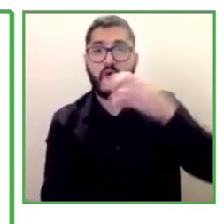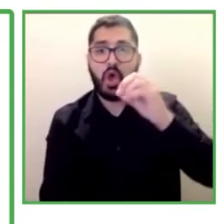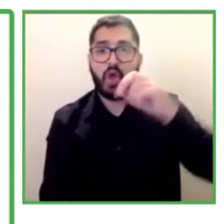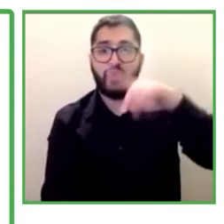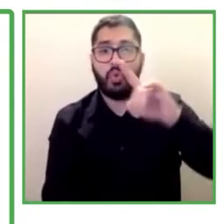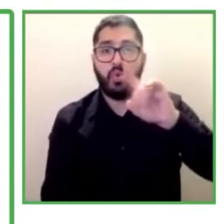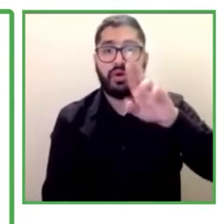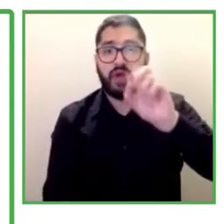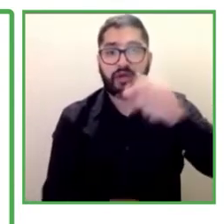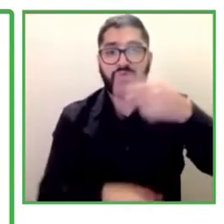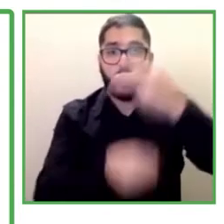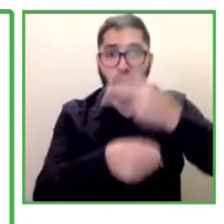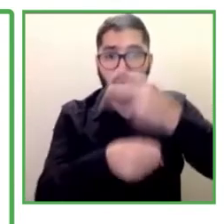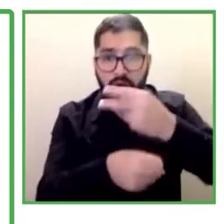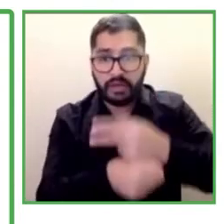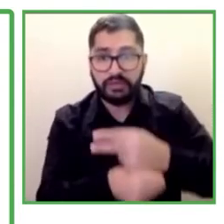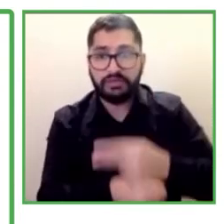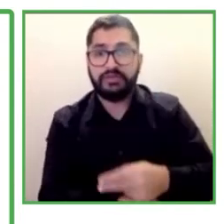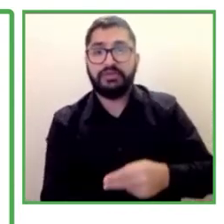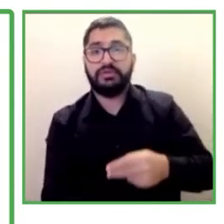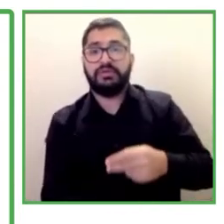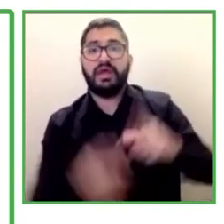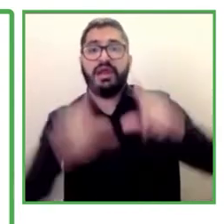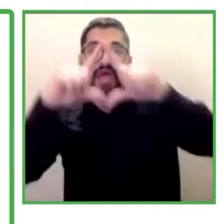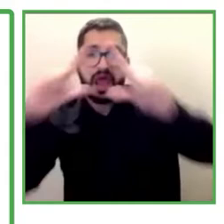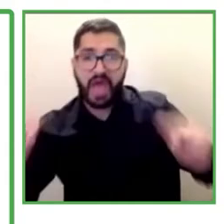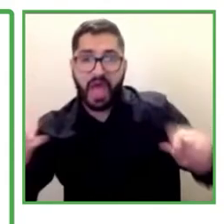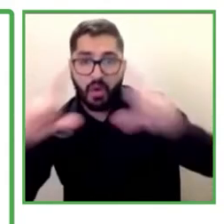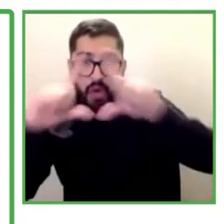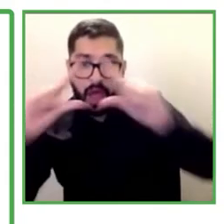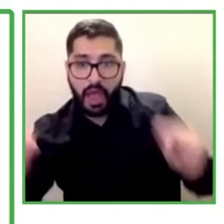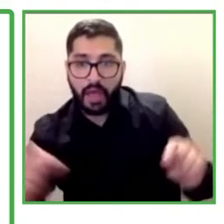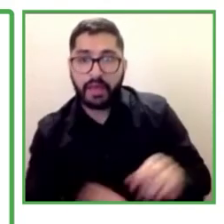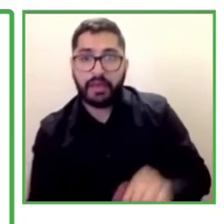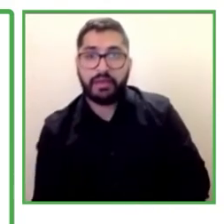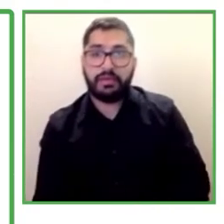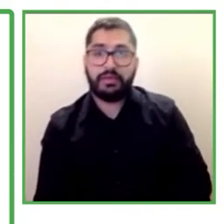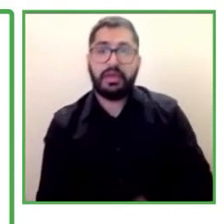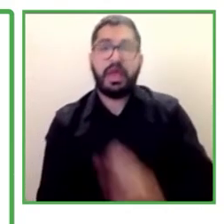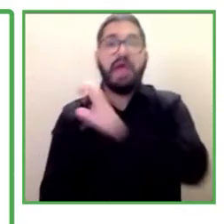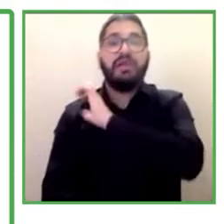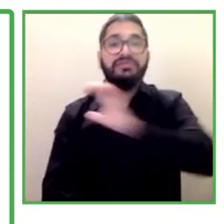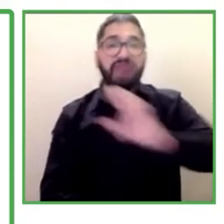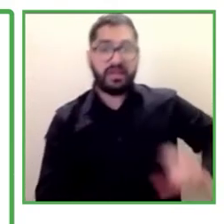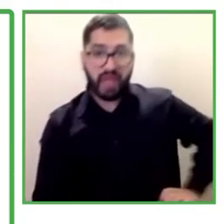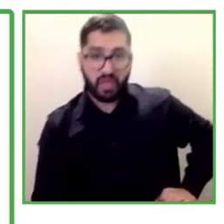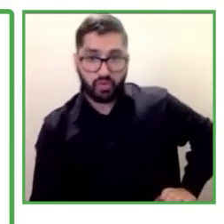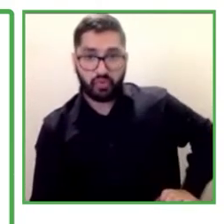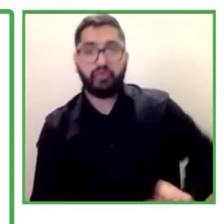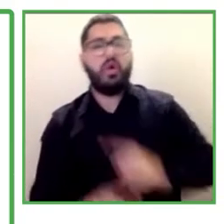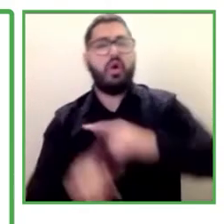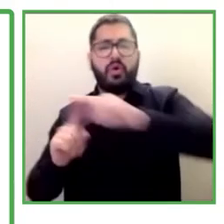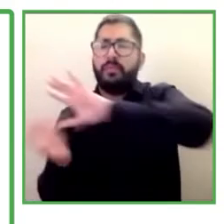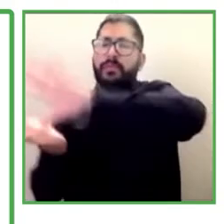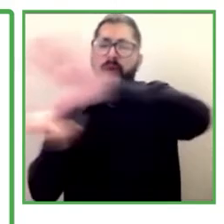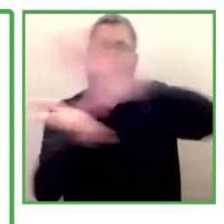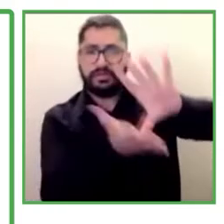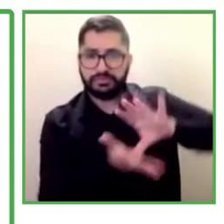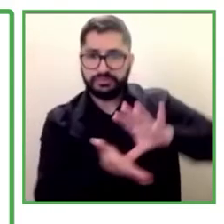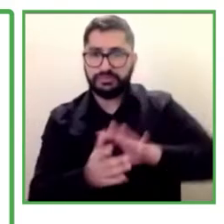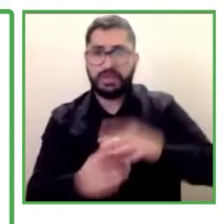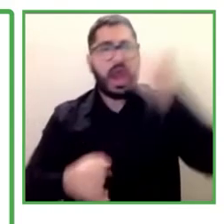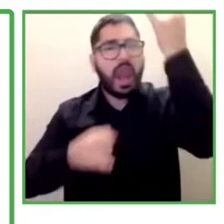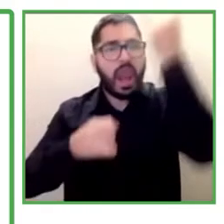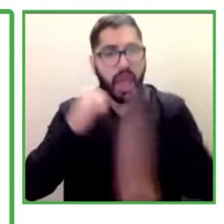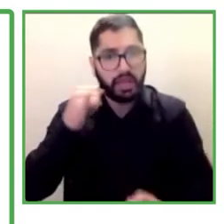énfasis en lo que estamos haciendo en Santiago de Chile. Y finalmente, los factores de éxito